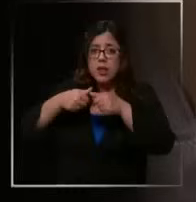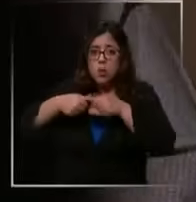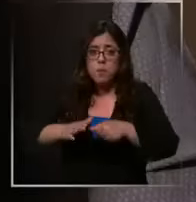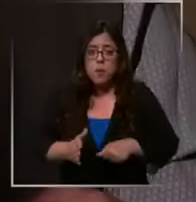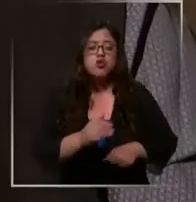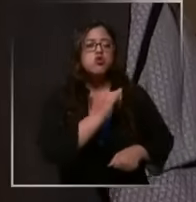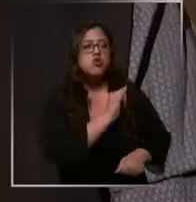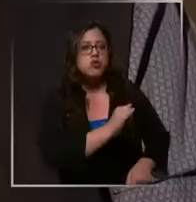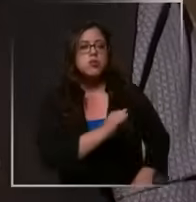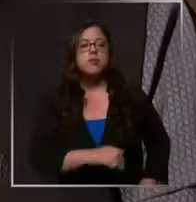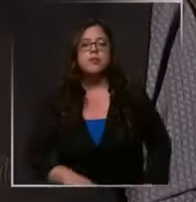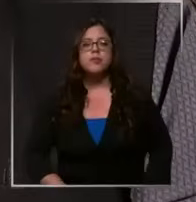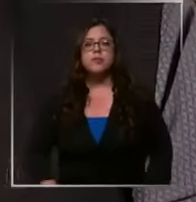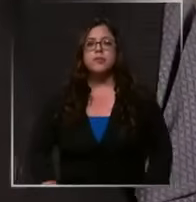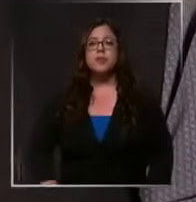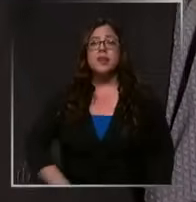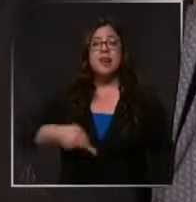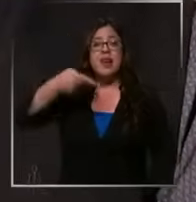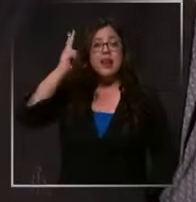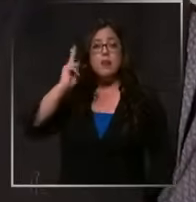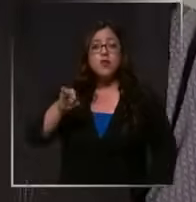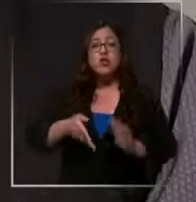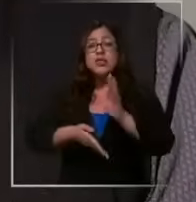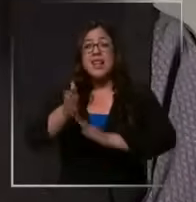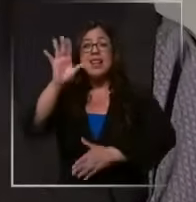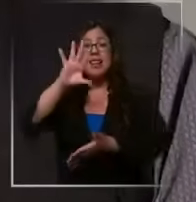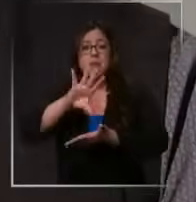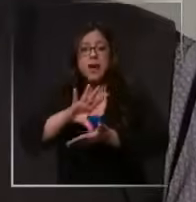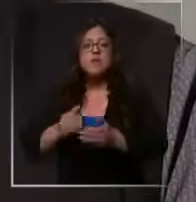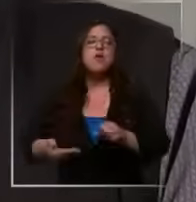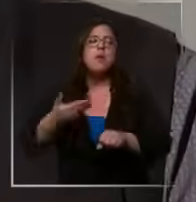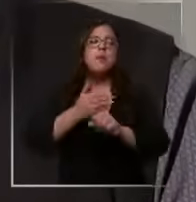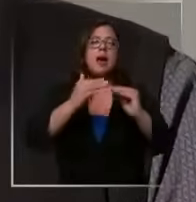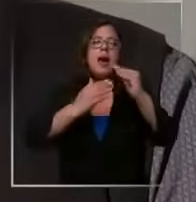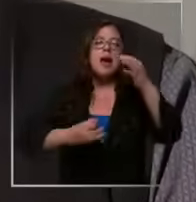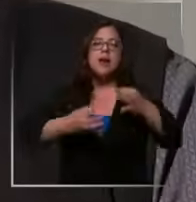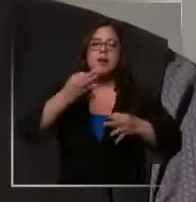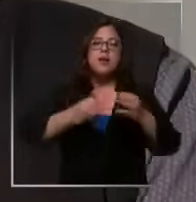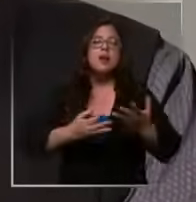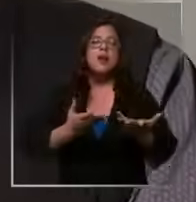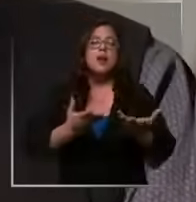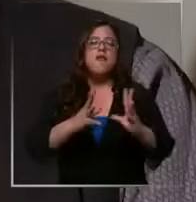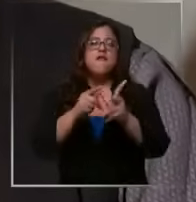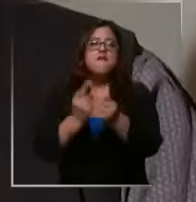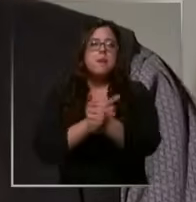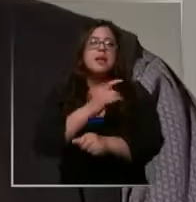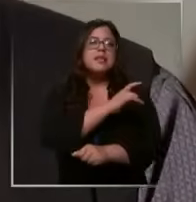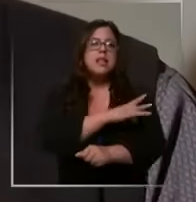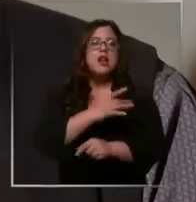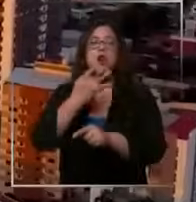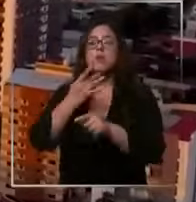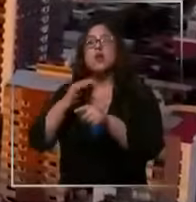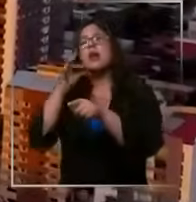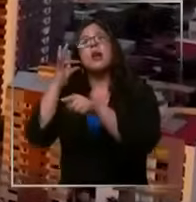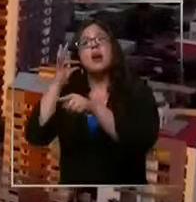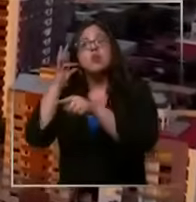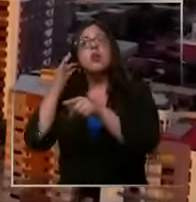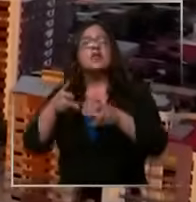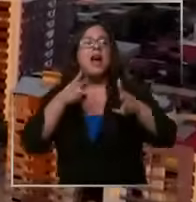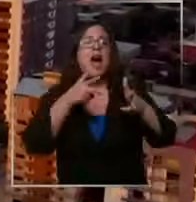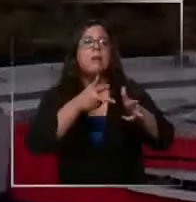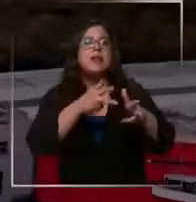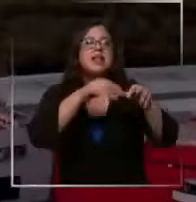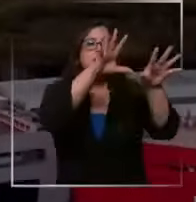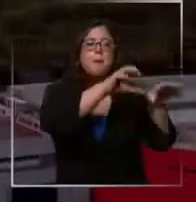Sí. El arraigo al que hace mención Francesco lo ha solicitado el Tribunal de Familia chileno porque la madre ya lo había amenazado con llevarse al